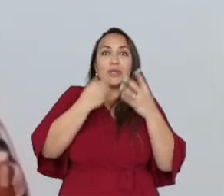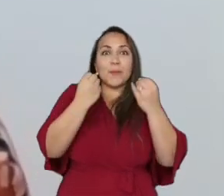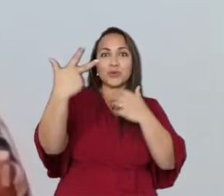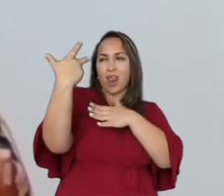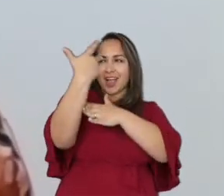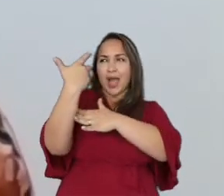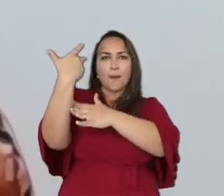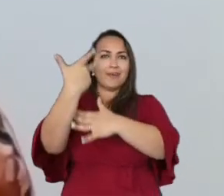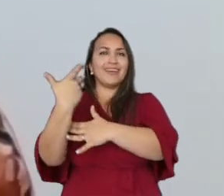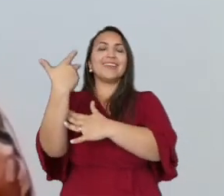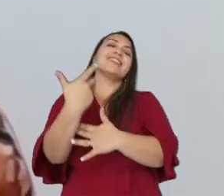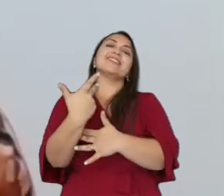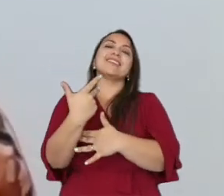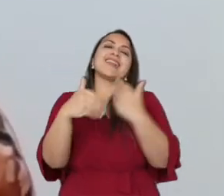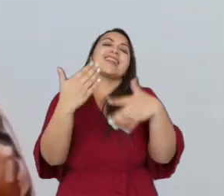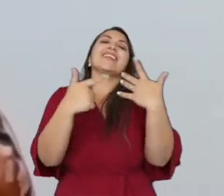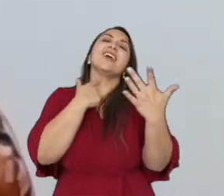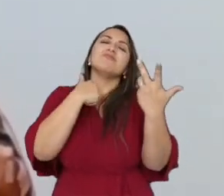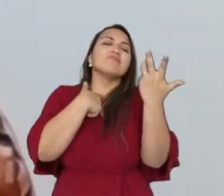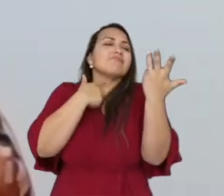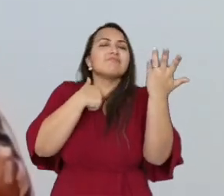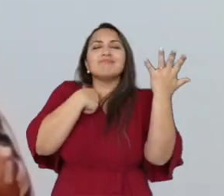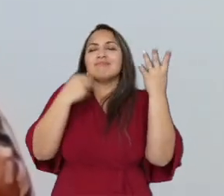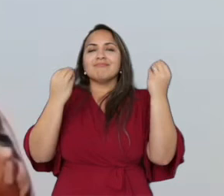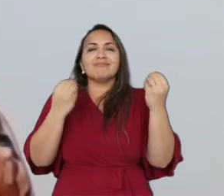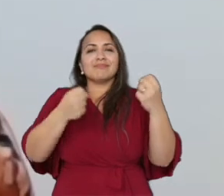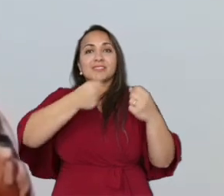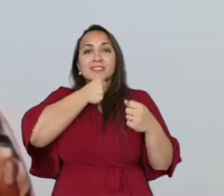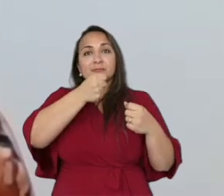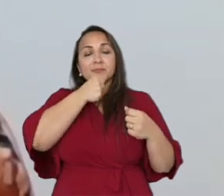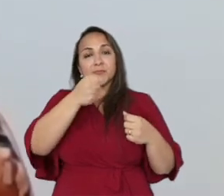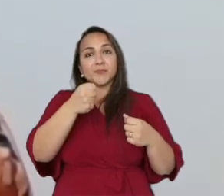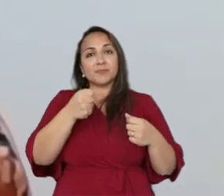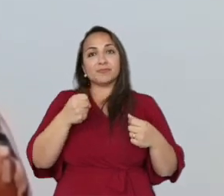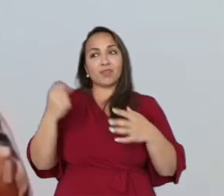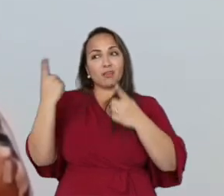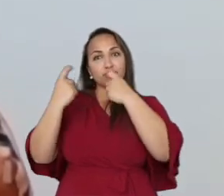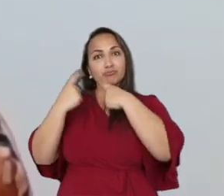cámaras. Y me fue gustando todo eso, la periodista Ana Cui.